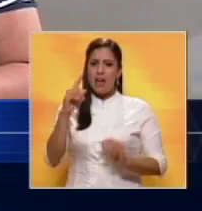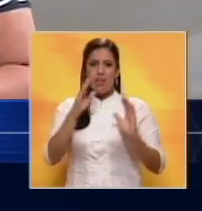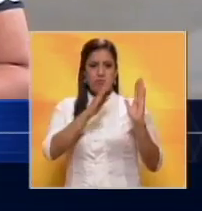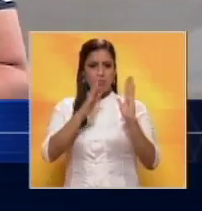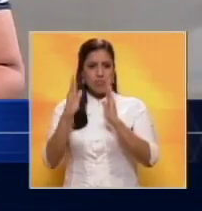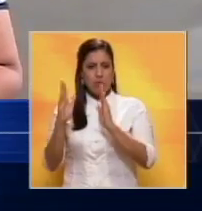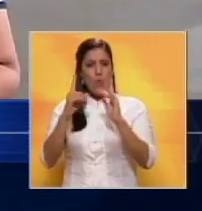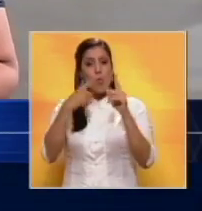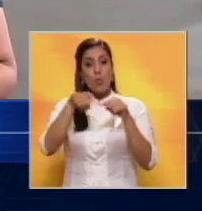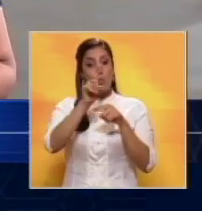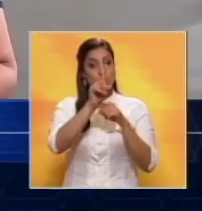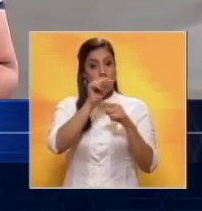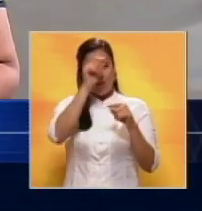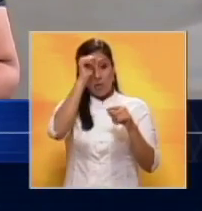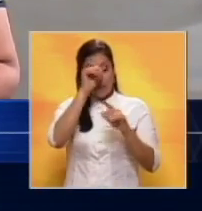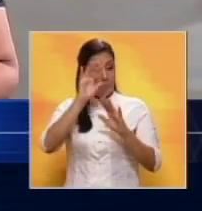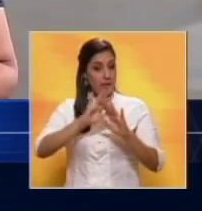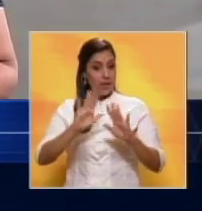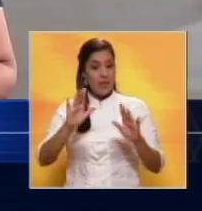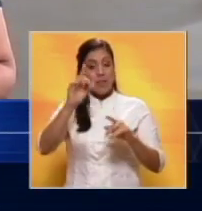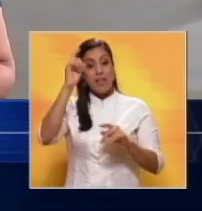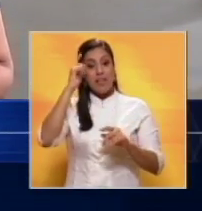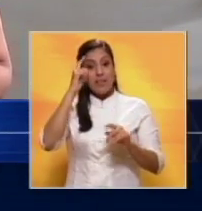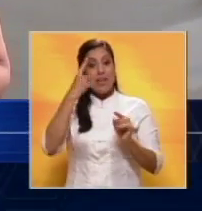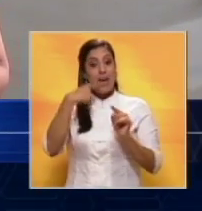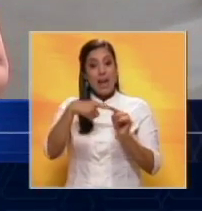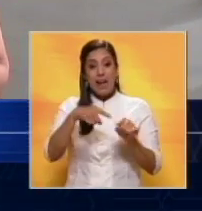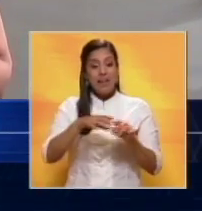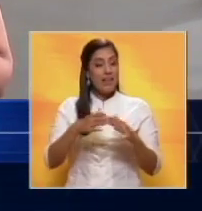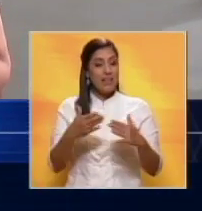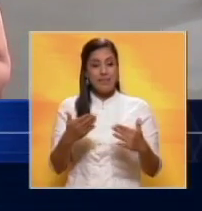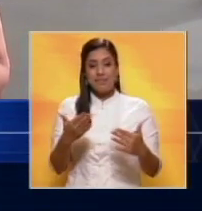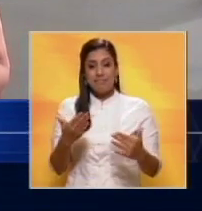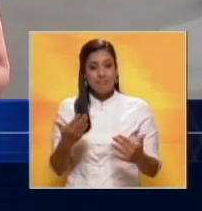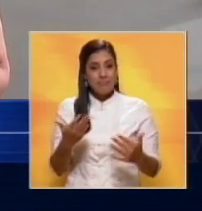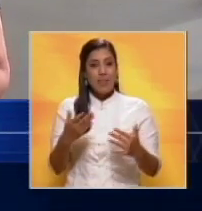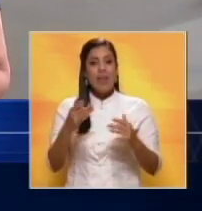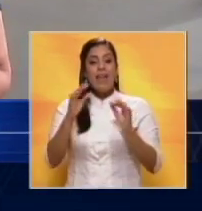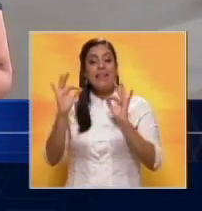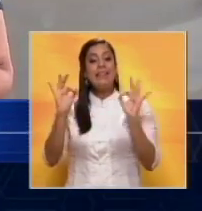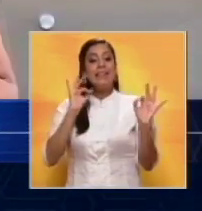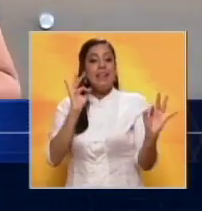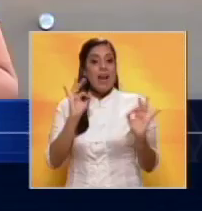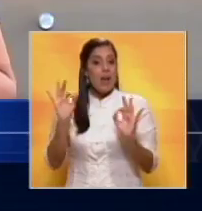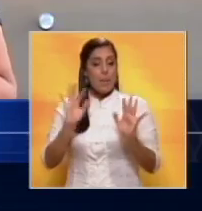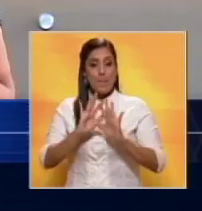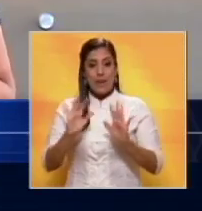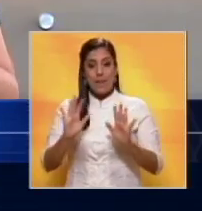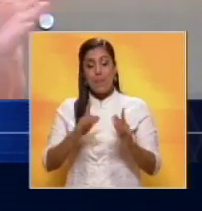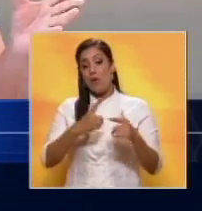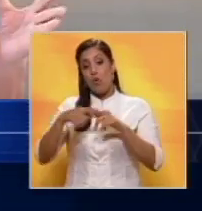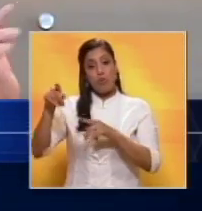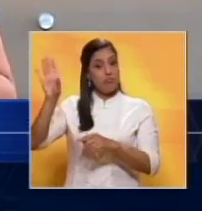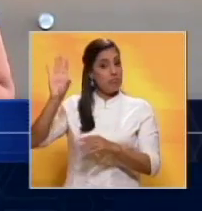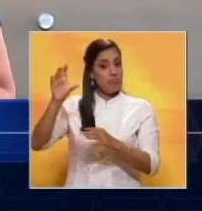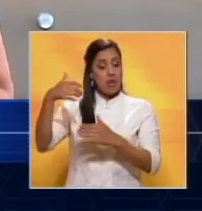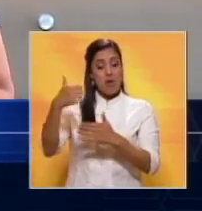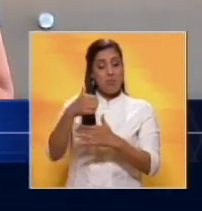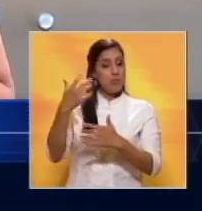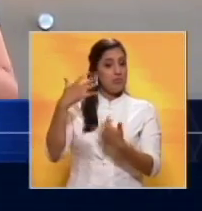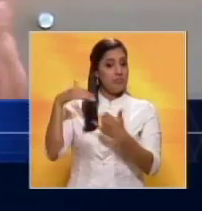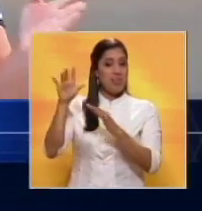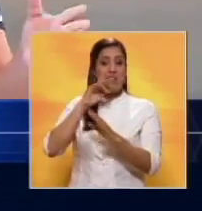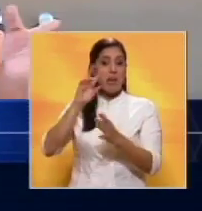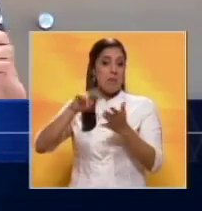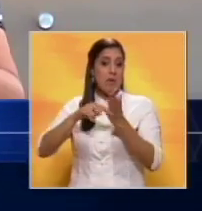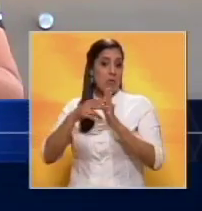eventos. Hay un evento el domingo. El evento que hay es el simulacro. Lo otro, bueno, eso es parte de lo que